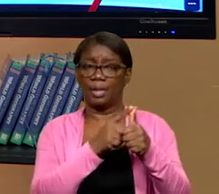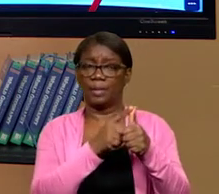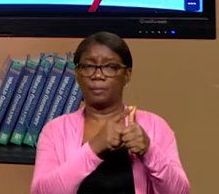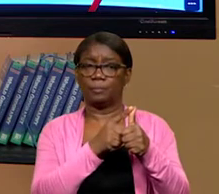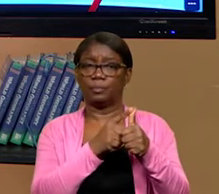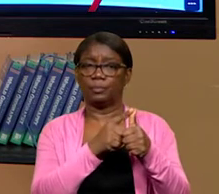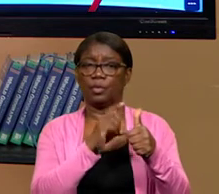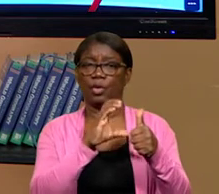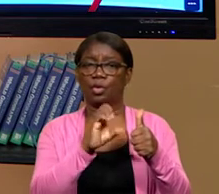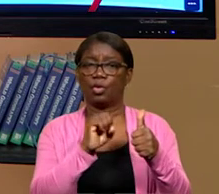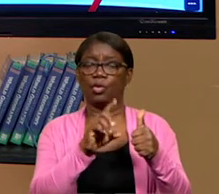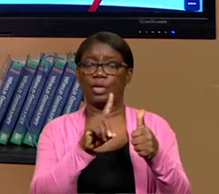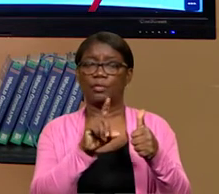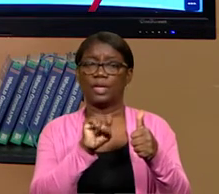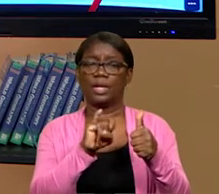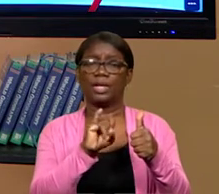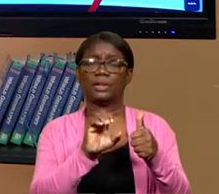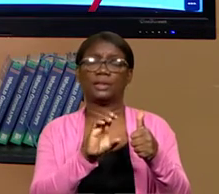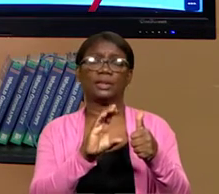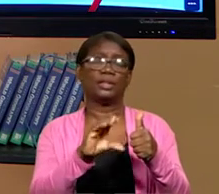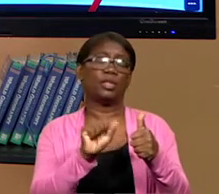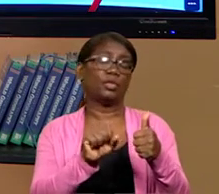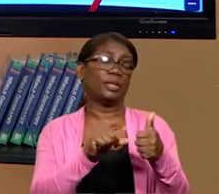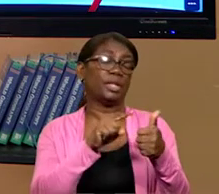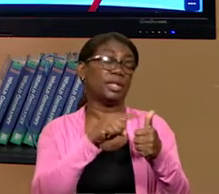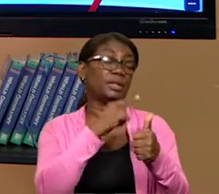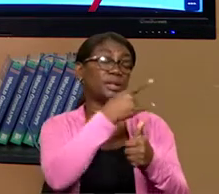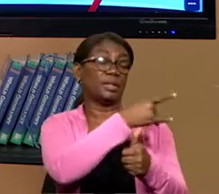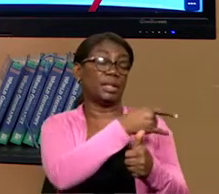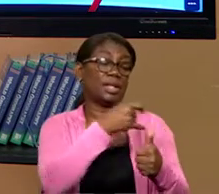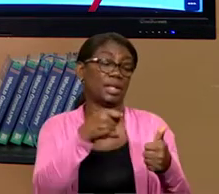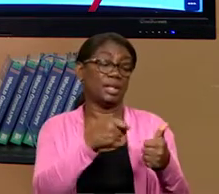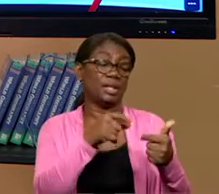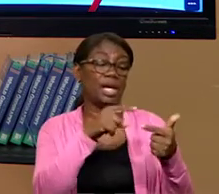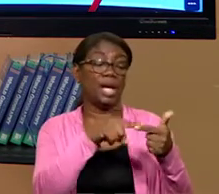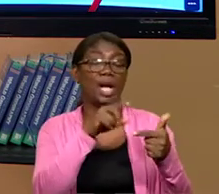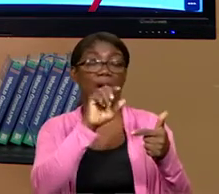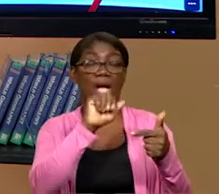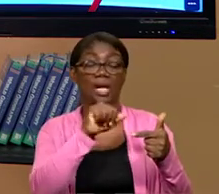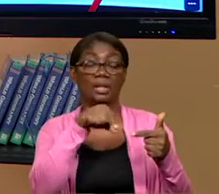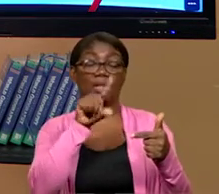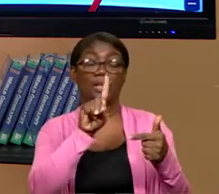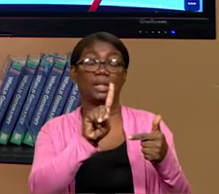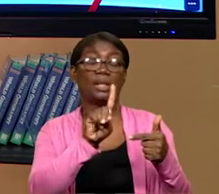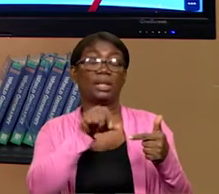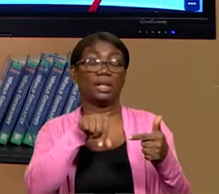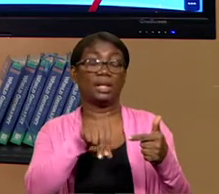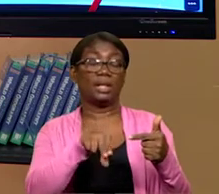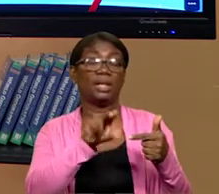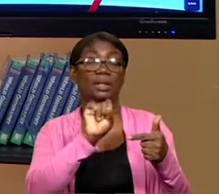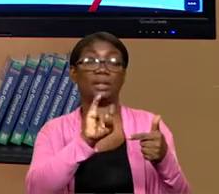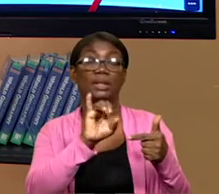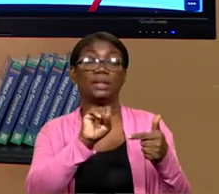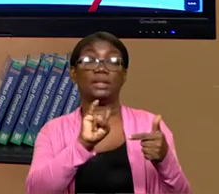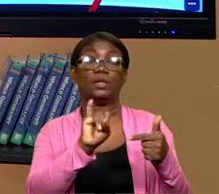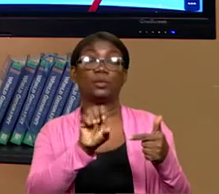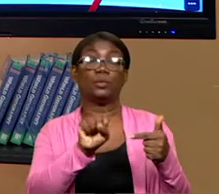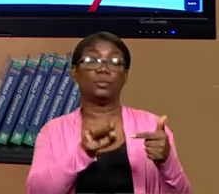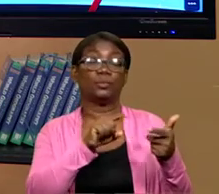de decodificación de señal, la primera de adquisición de señal y la segunda